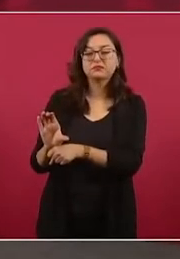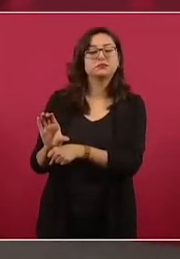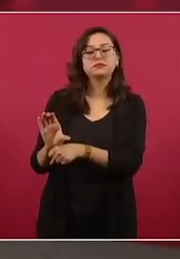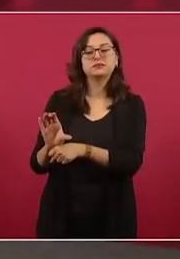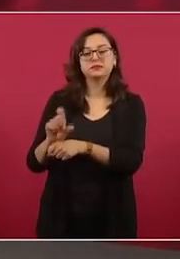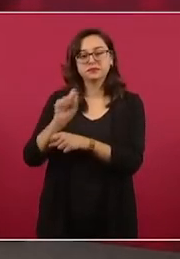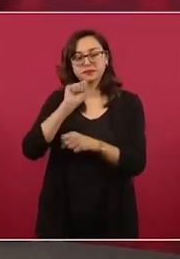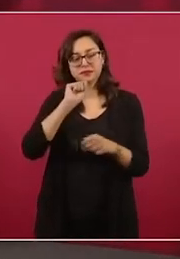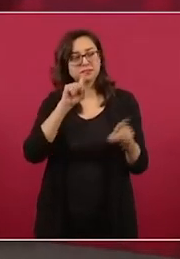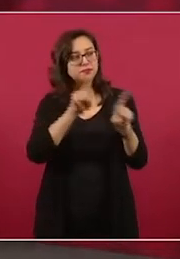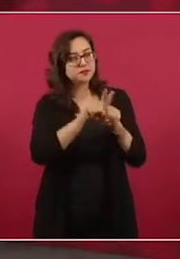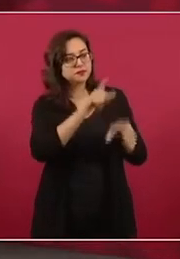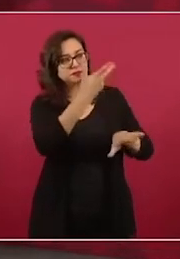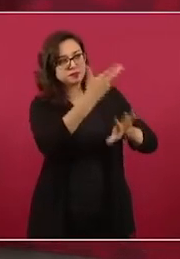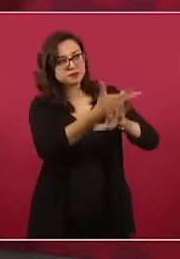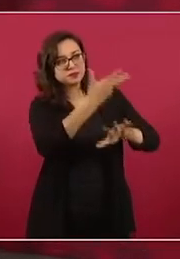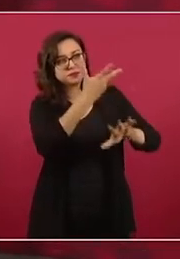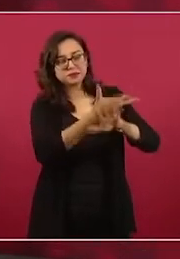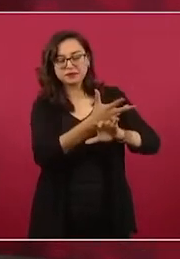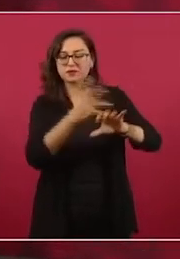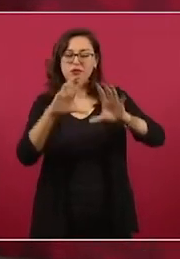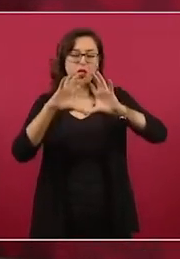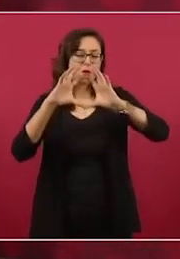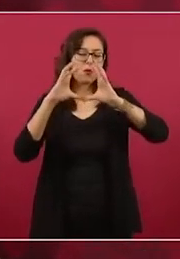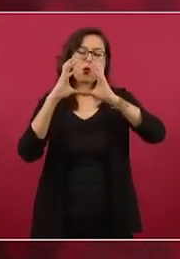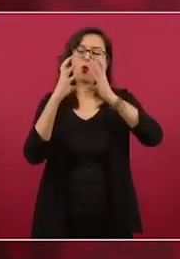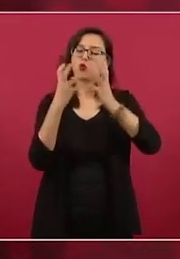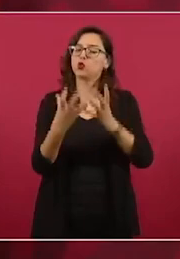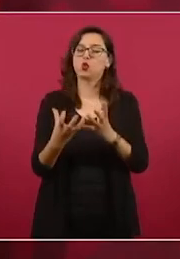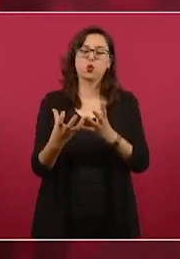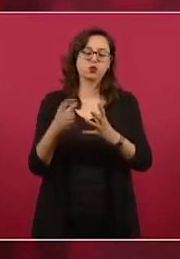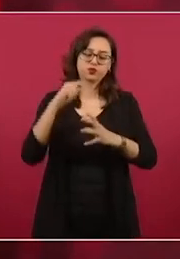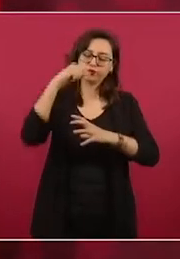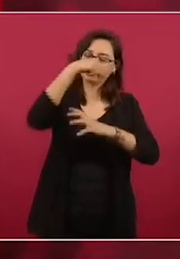también en Estados Unidos y en todo el mundo.